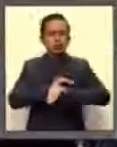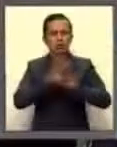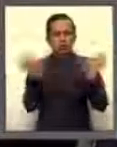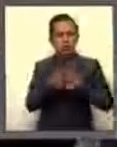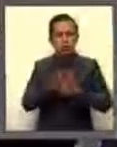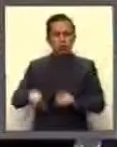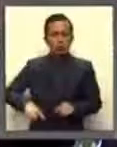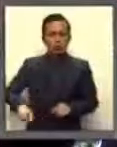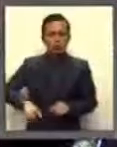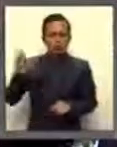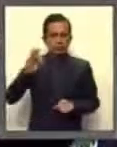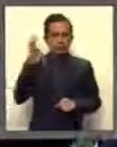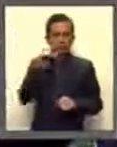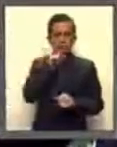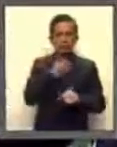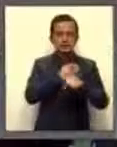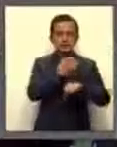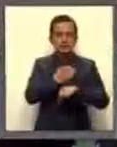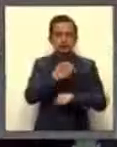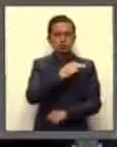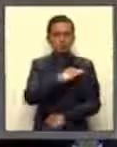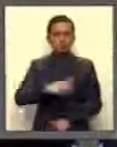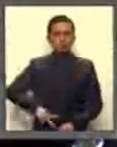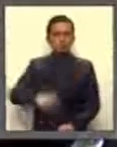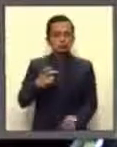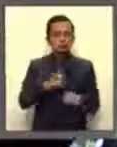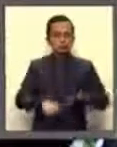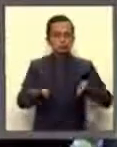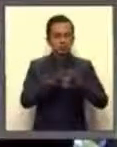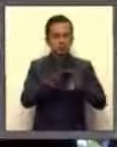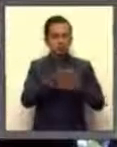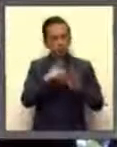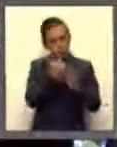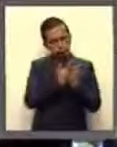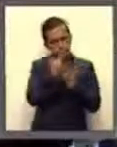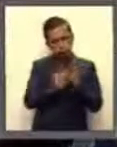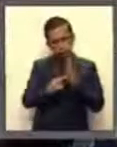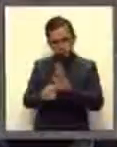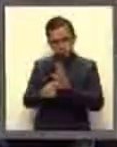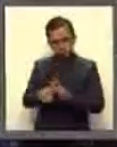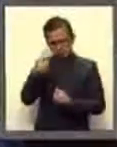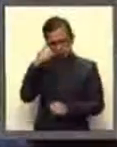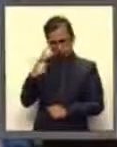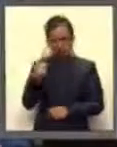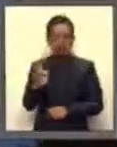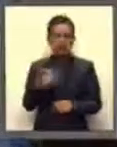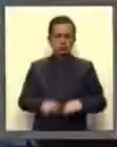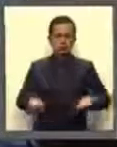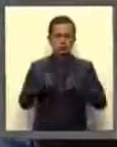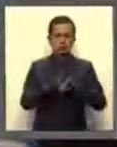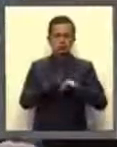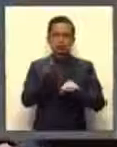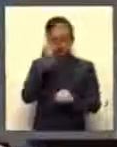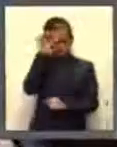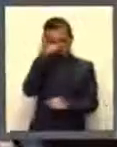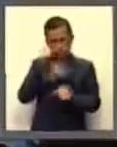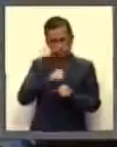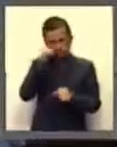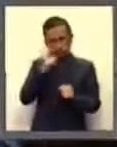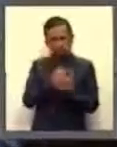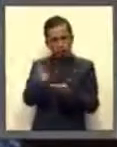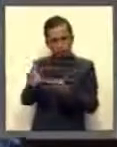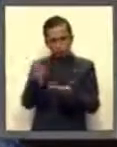Con su venia, presidente. Diputadas, diputados, en estos tiempos en que se discute la transparencia y la rendición de cuentas,